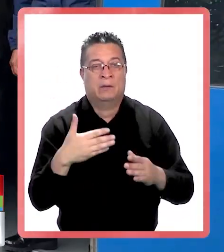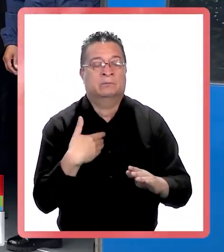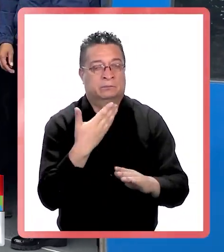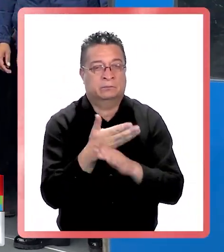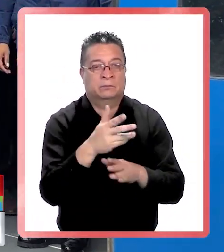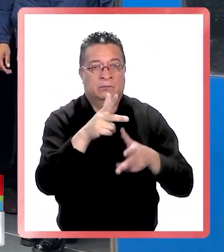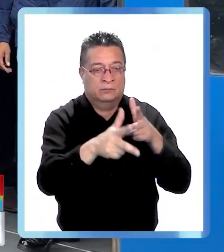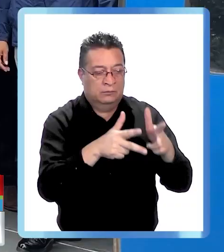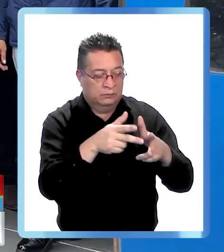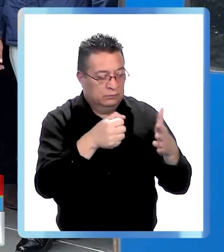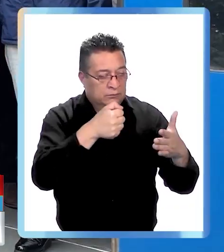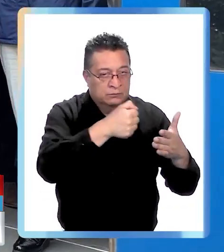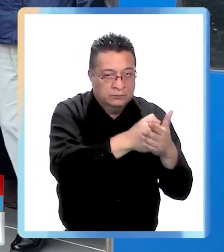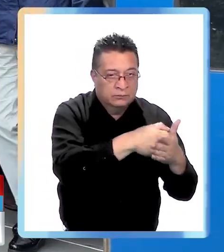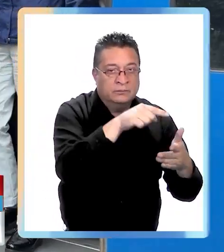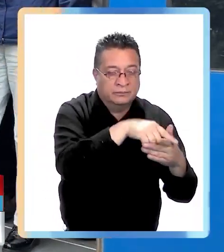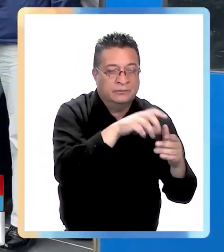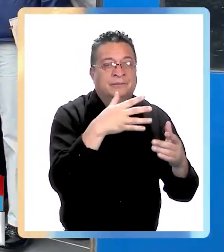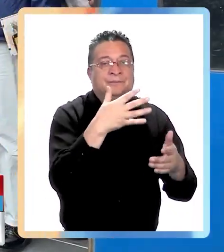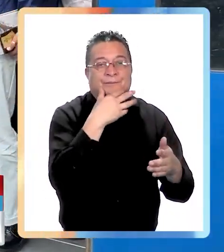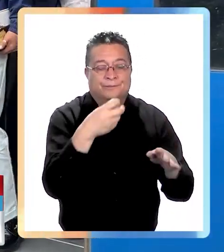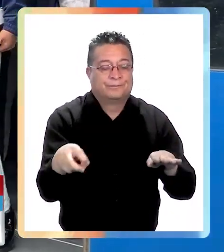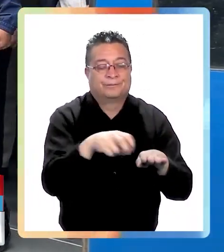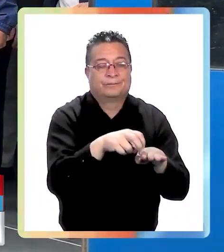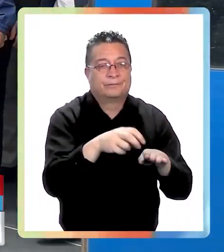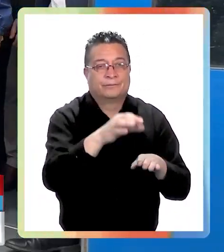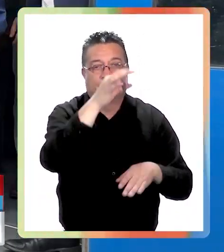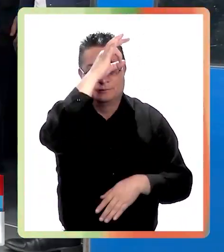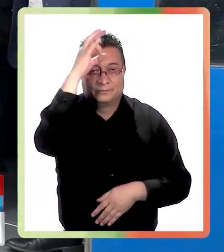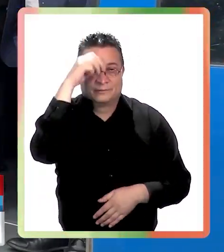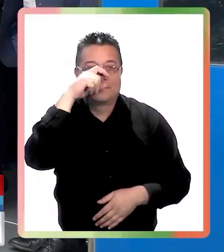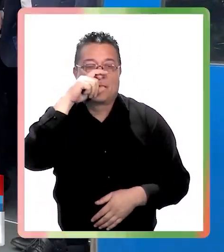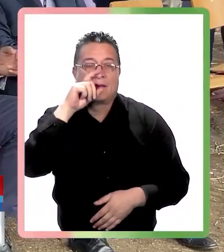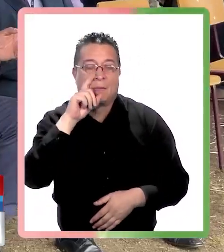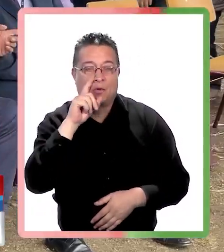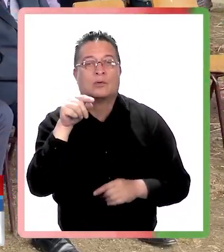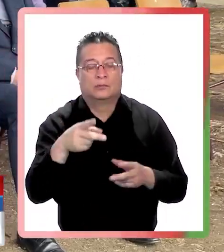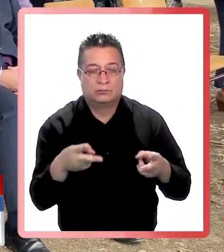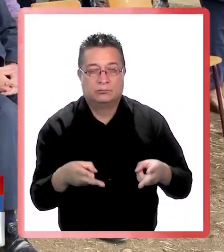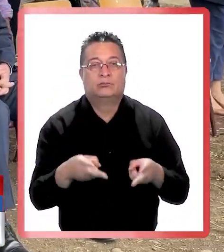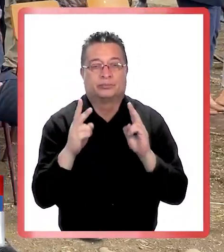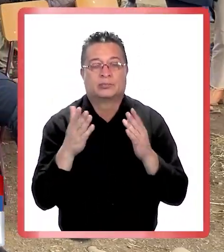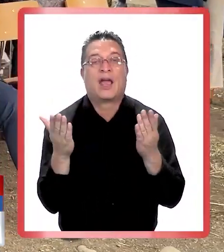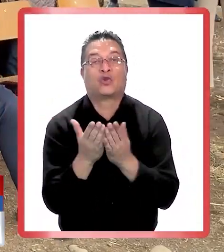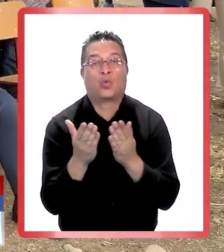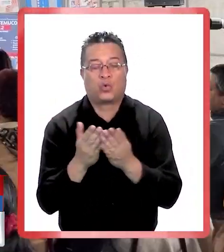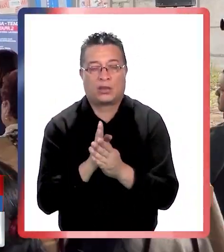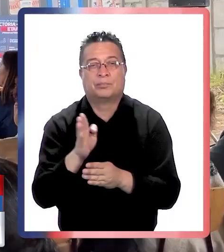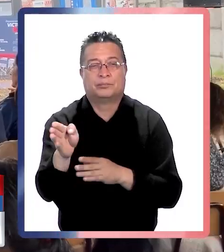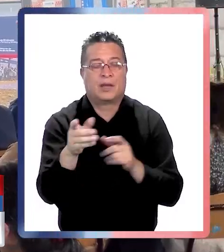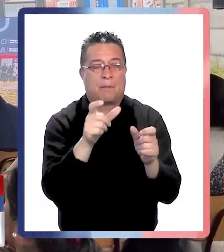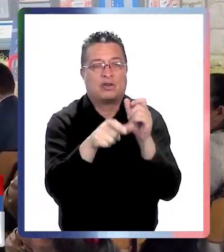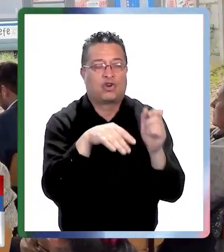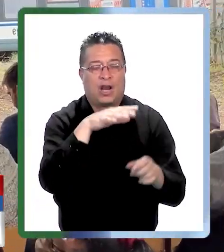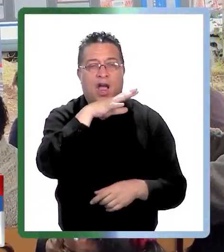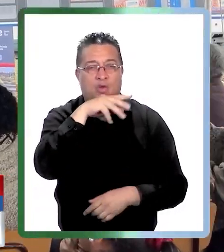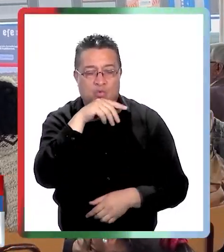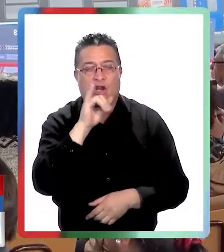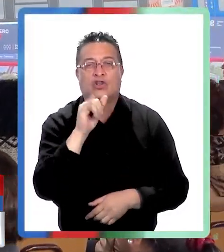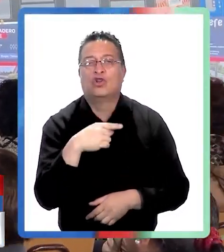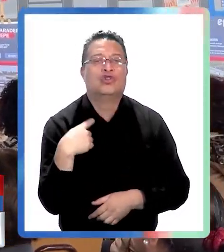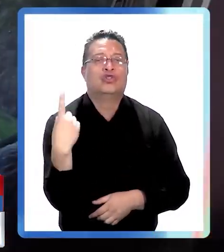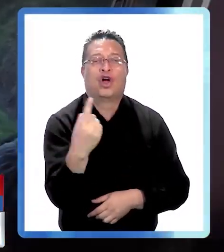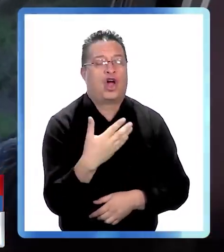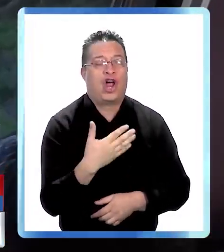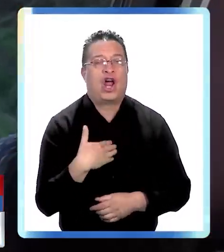Un paradero de trenes que facilitará el traslado a Temuco, permitiendo con ello el desplazamiento de estudiantes, personas mayores y